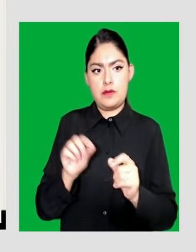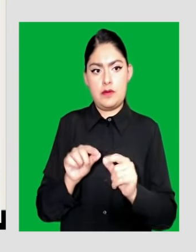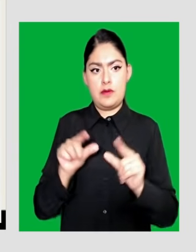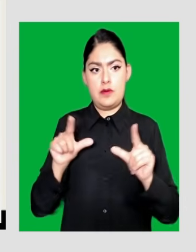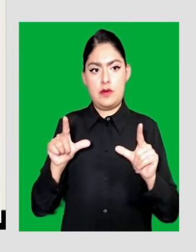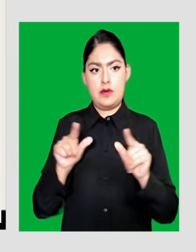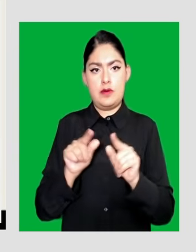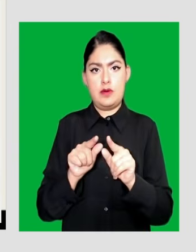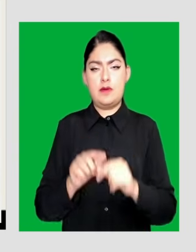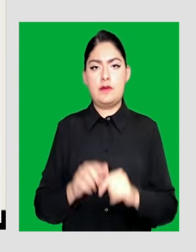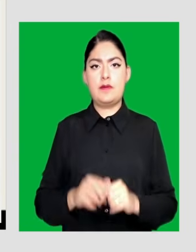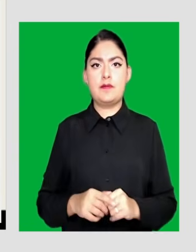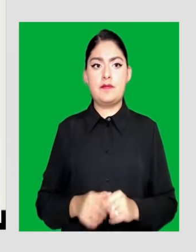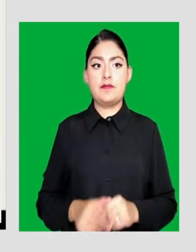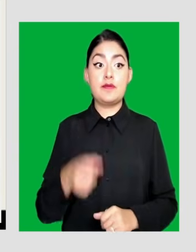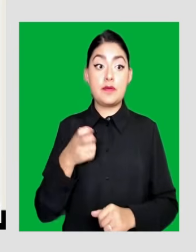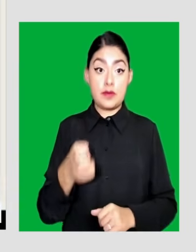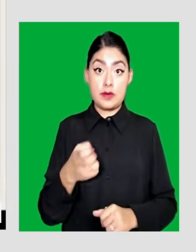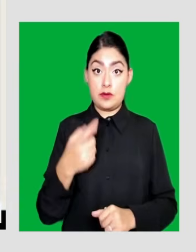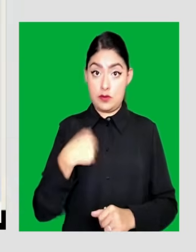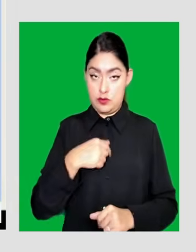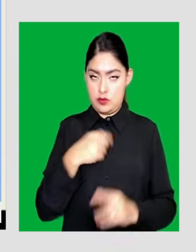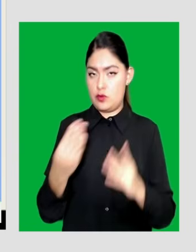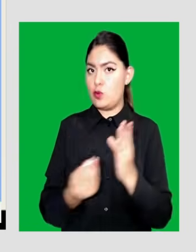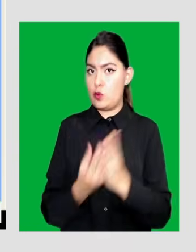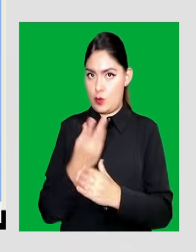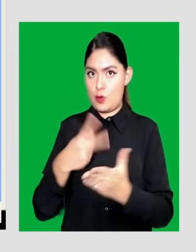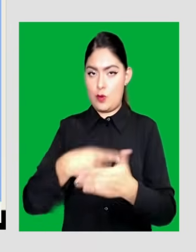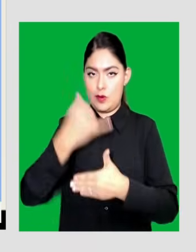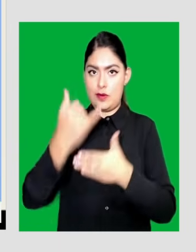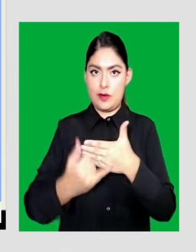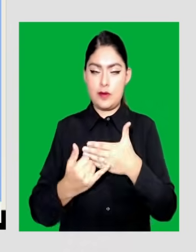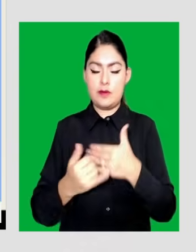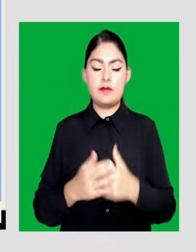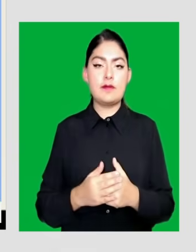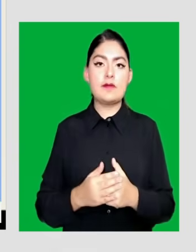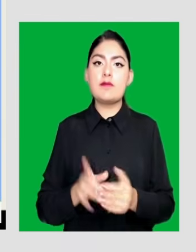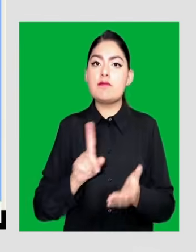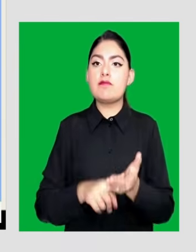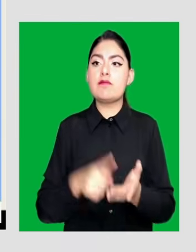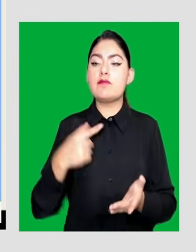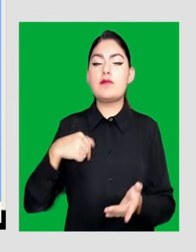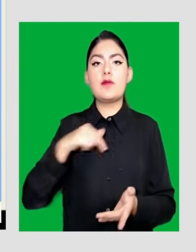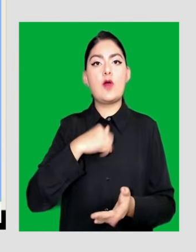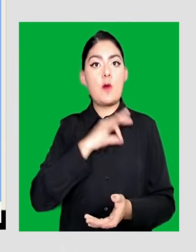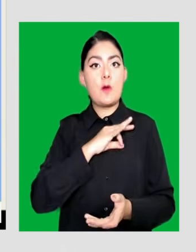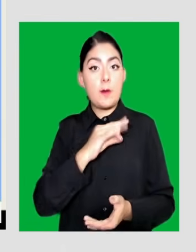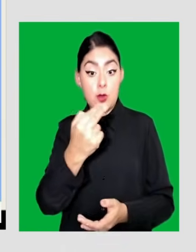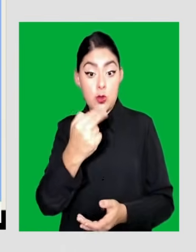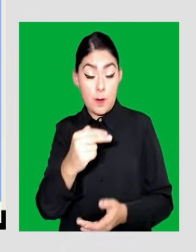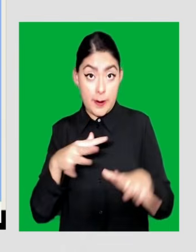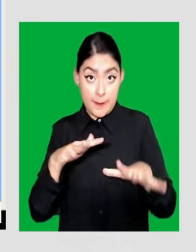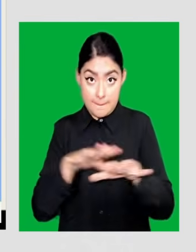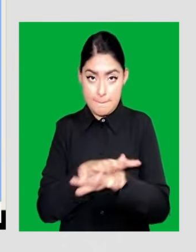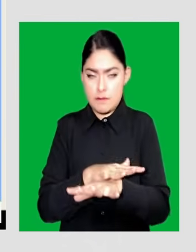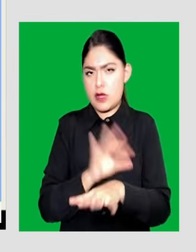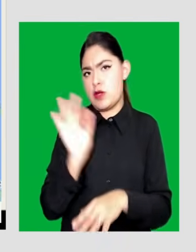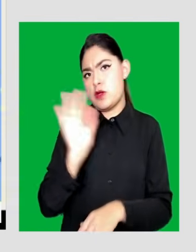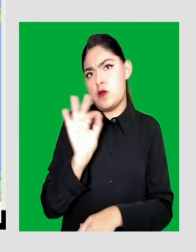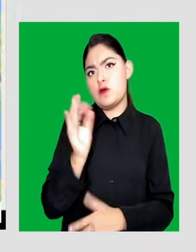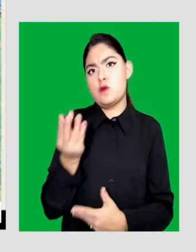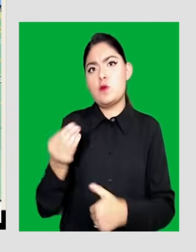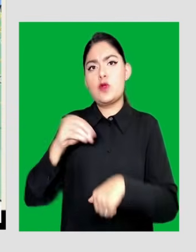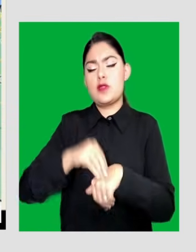de México, en este caso, en el cual nos podemos acercar o alejar a través de las funciones que tiene a la